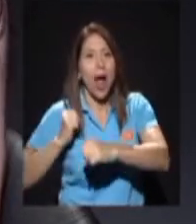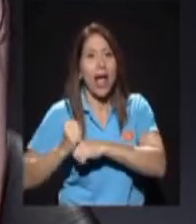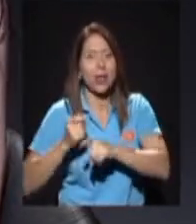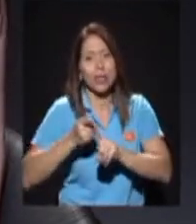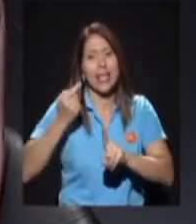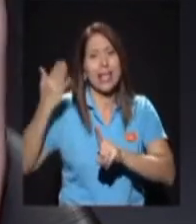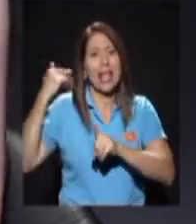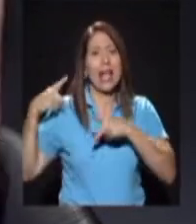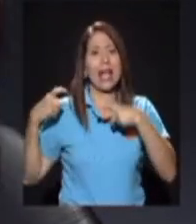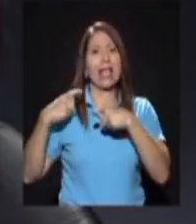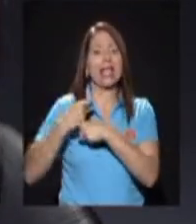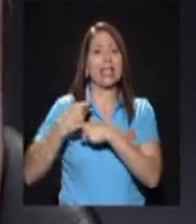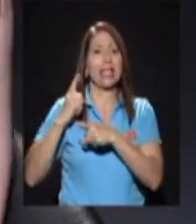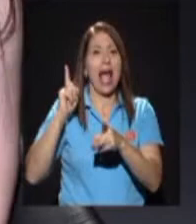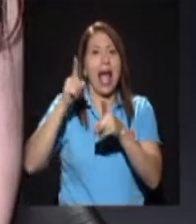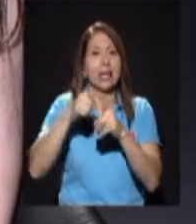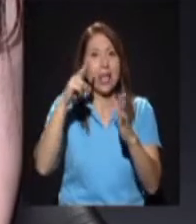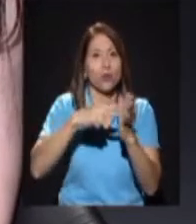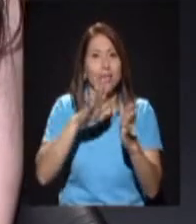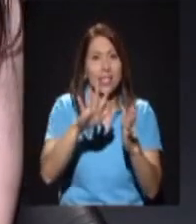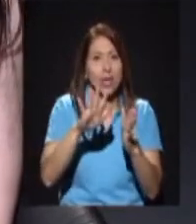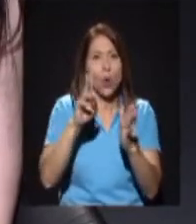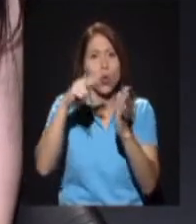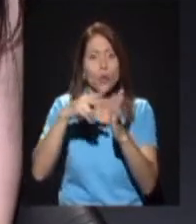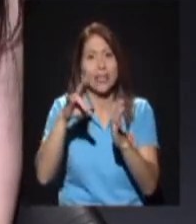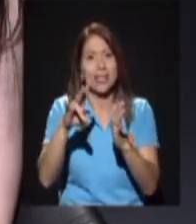momento, 2005, 2006 y luego la votación que se hizo en el 2007,